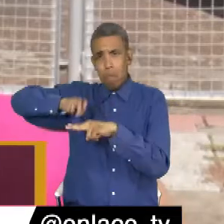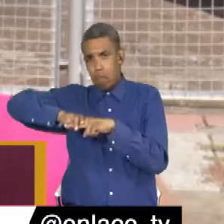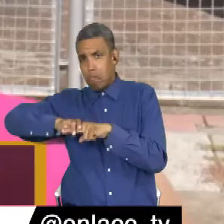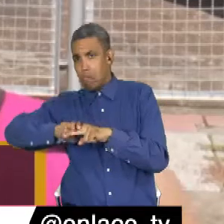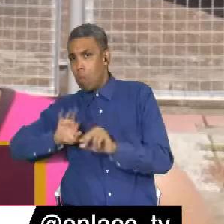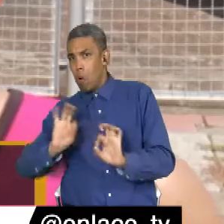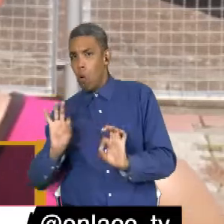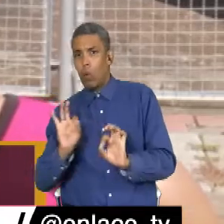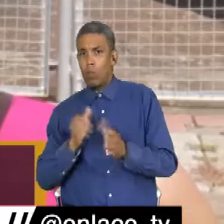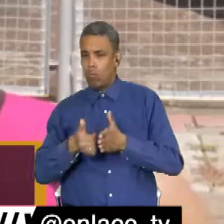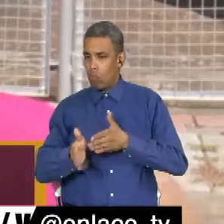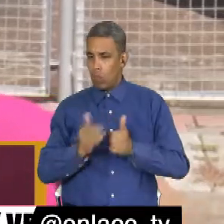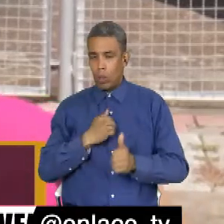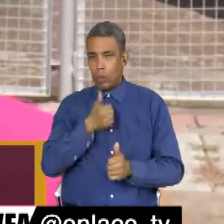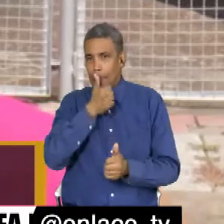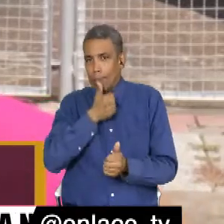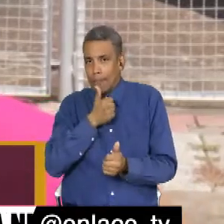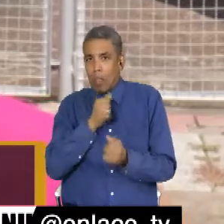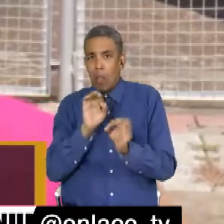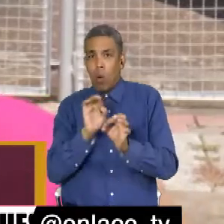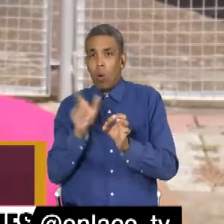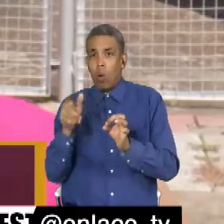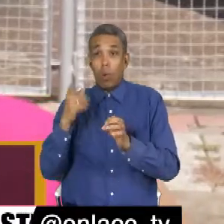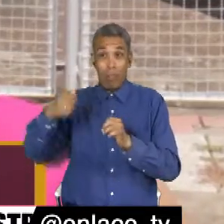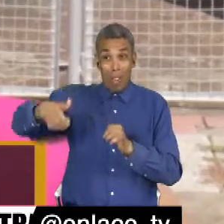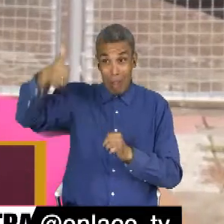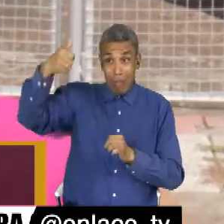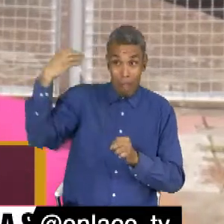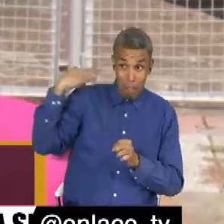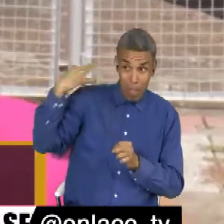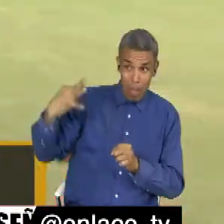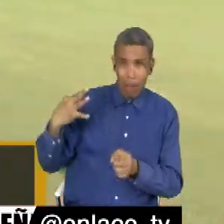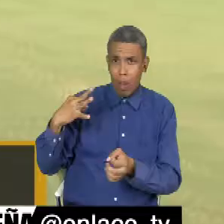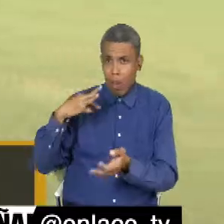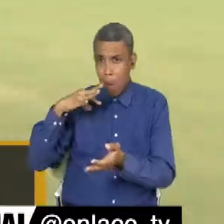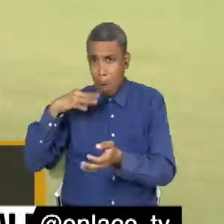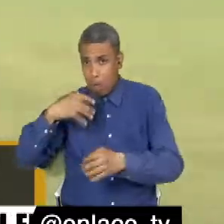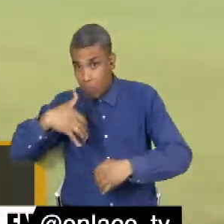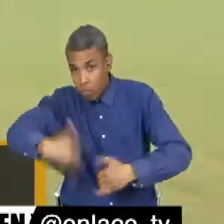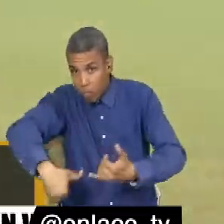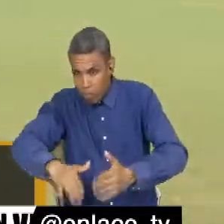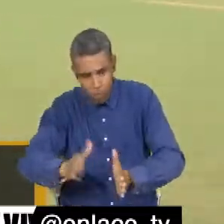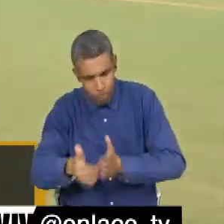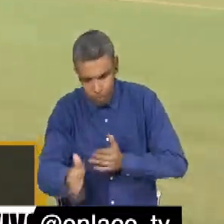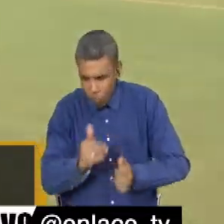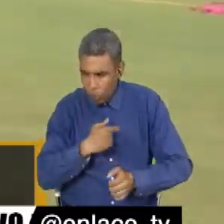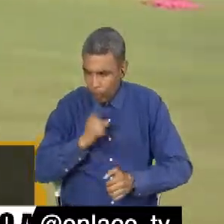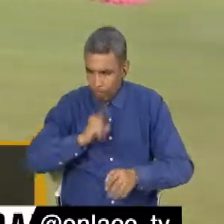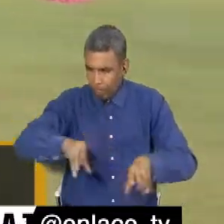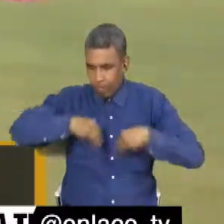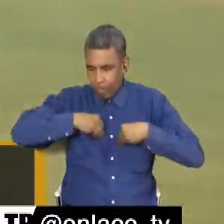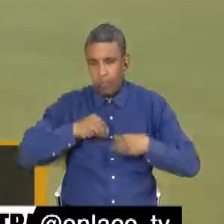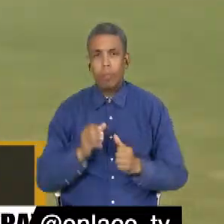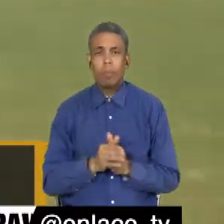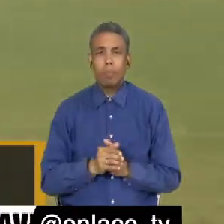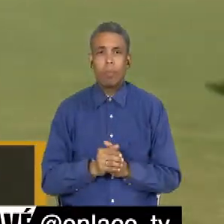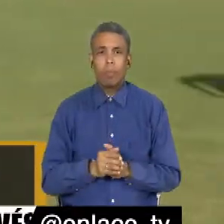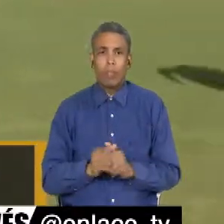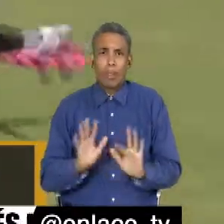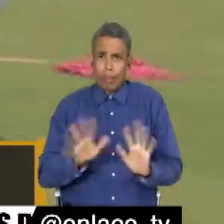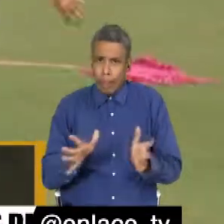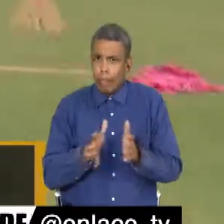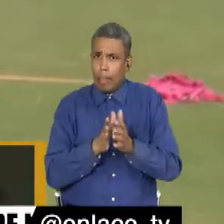como emergente a aportarle a lo que vengo haciendo, aportarle con todo lo que puedo al equipo. Nos estamos preparando desde ya, sabemos que va a ser un